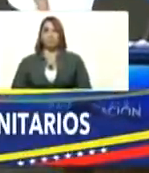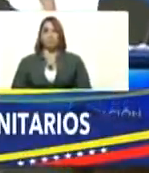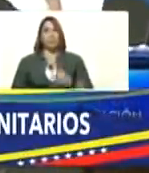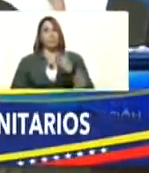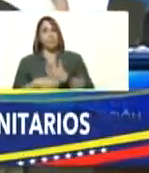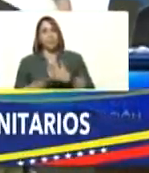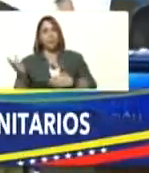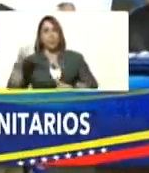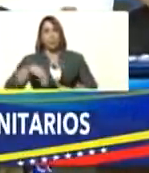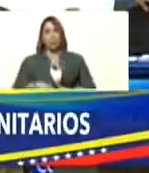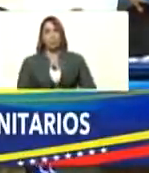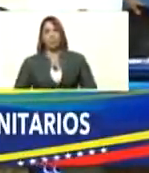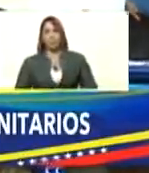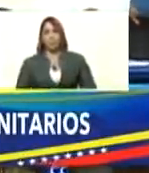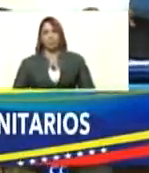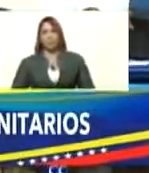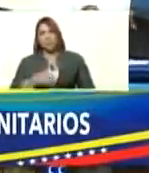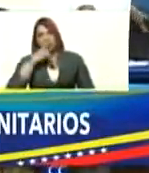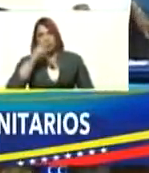Tú.